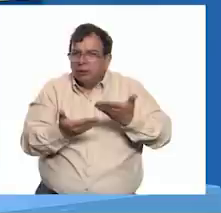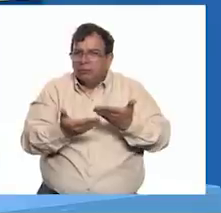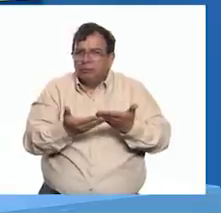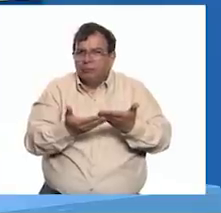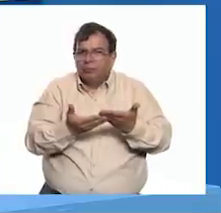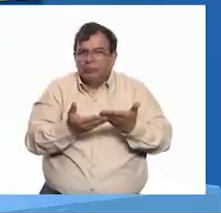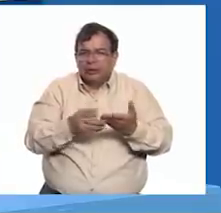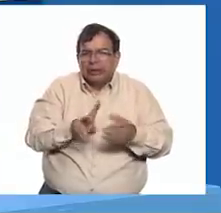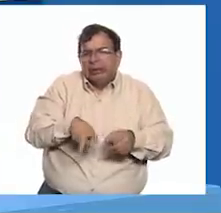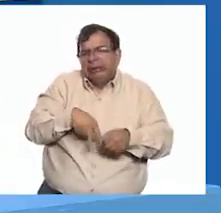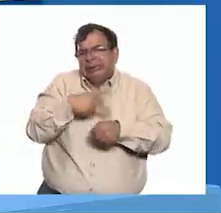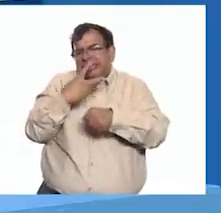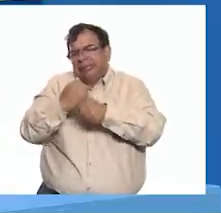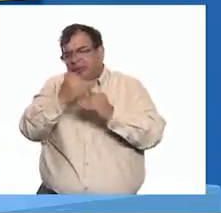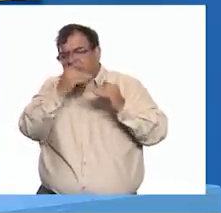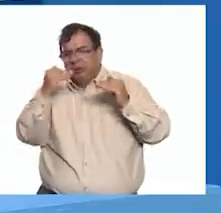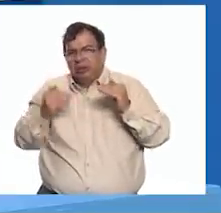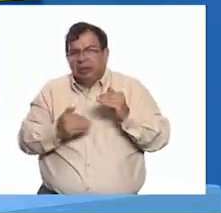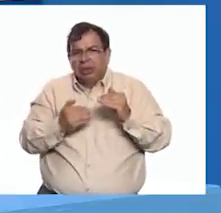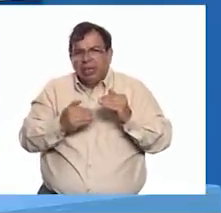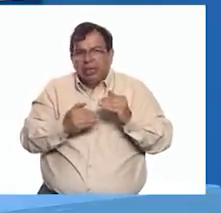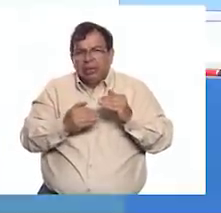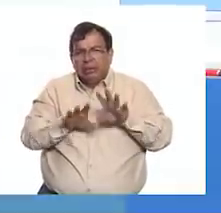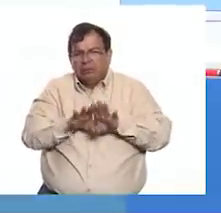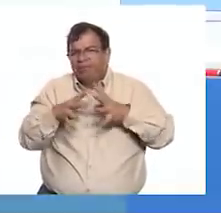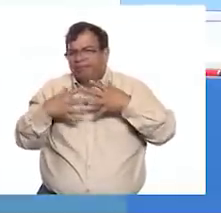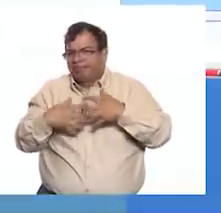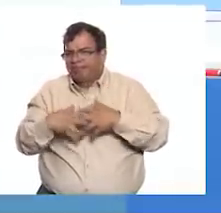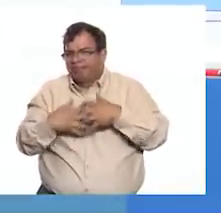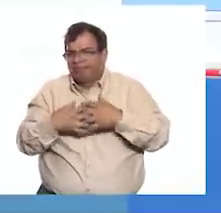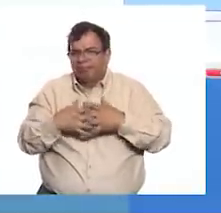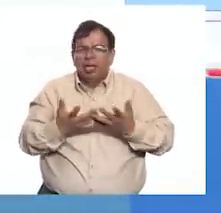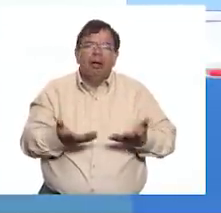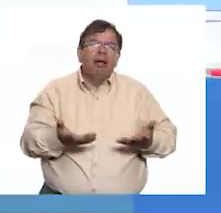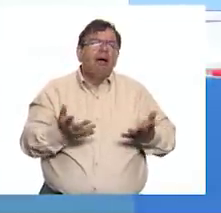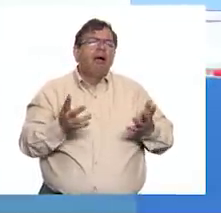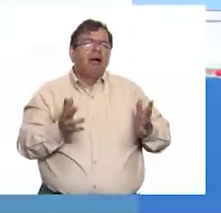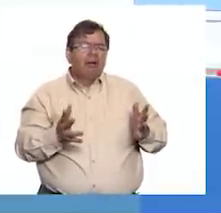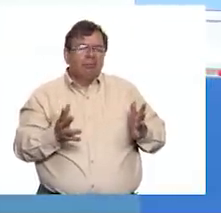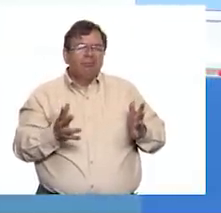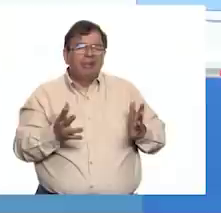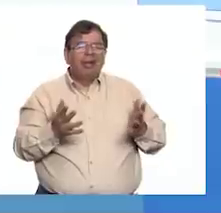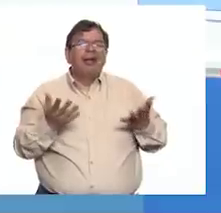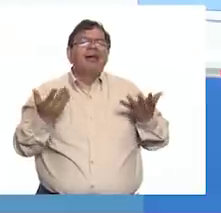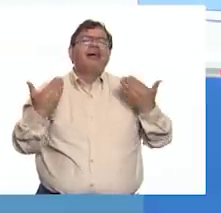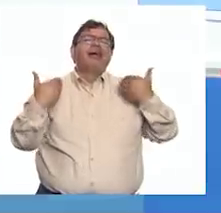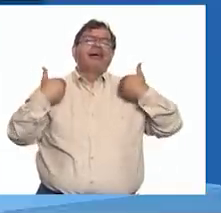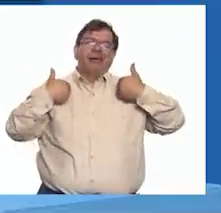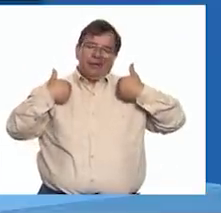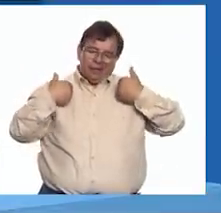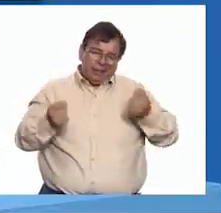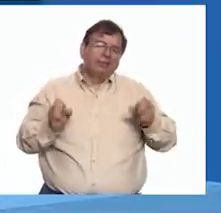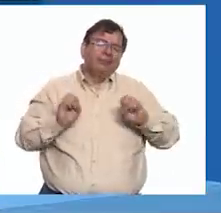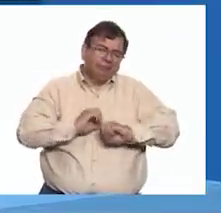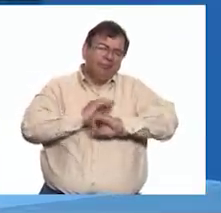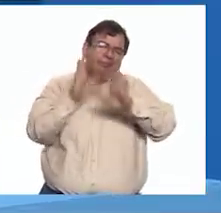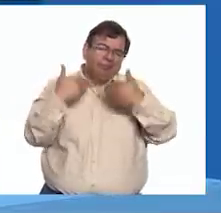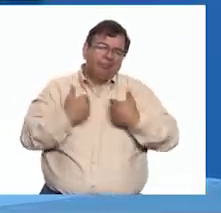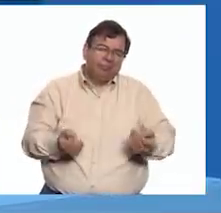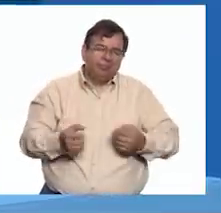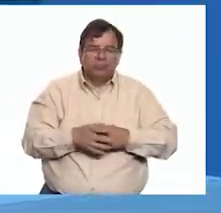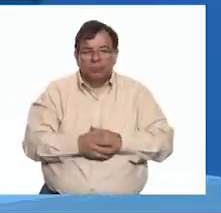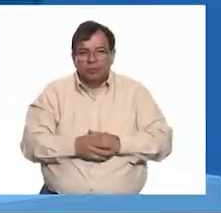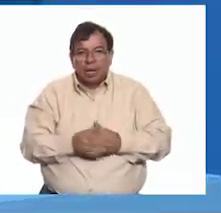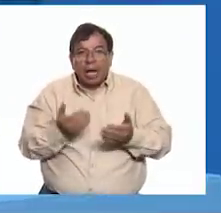forma secundaria, Larisa, es la industria. Bueno, eso lo explica todo, maestra. Bueno, ahora